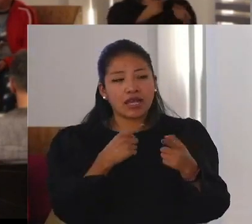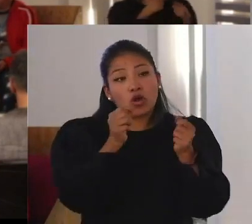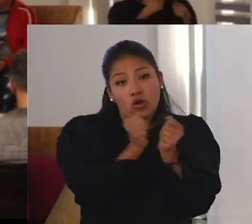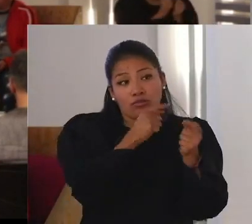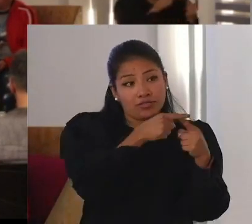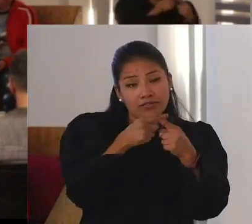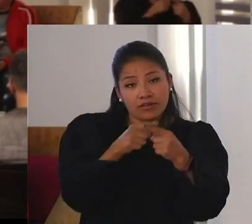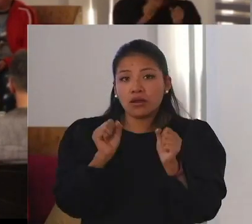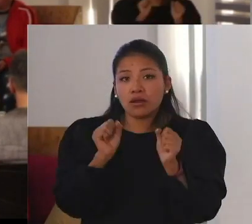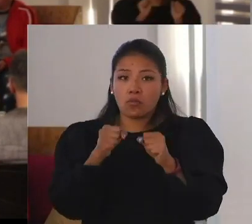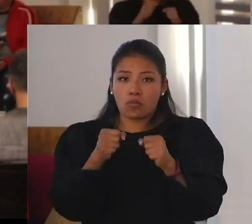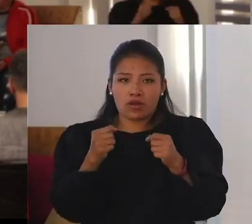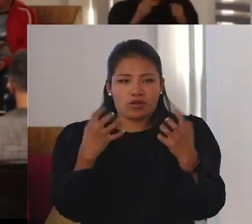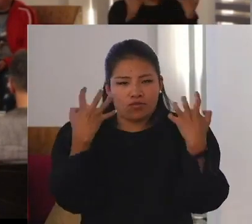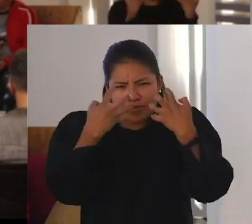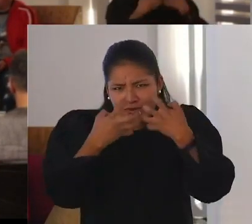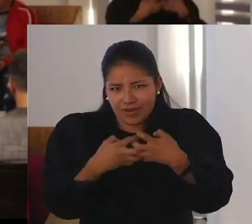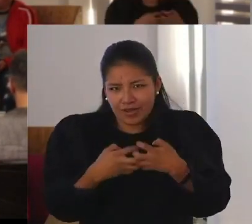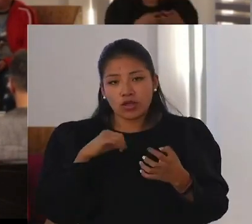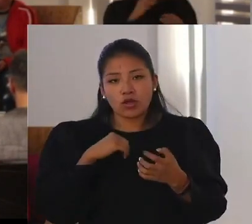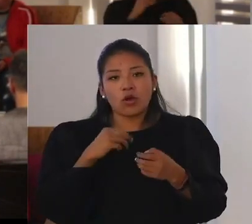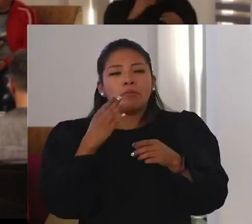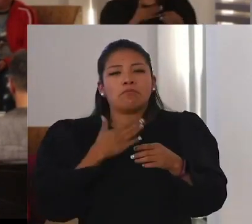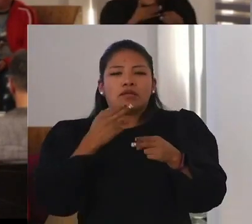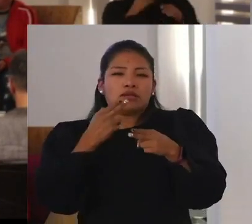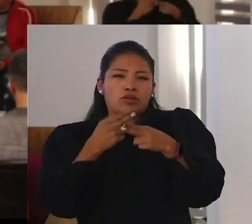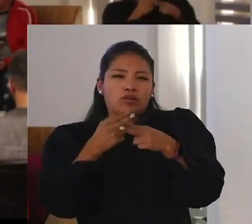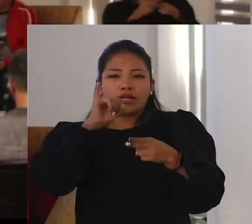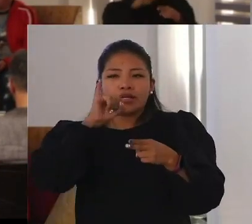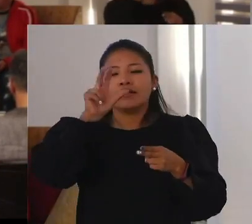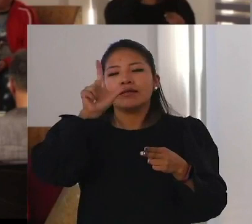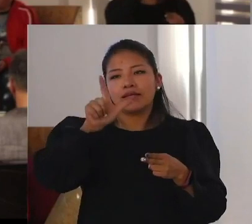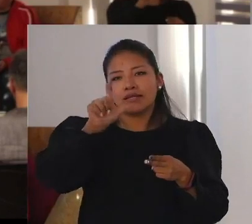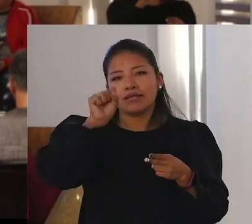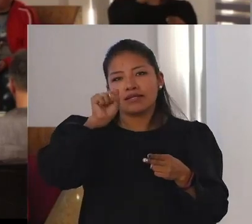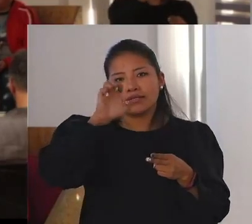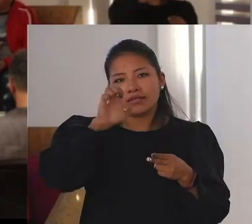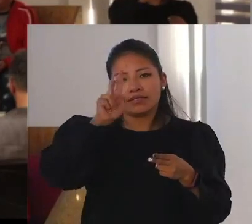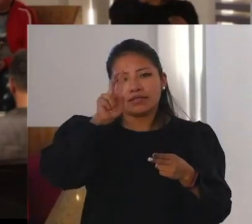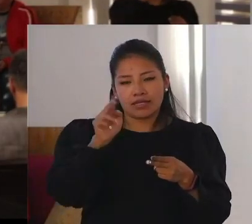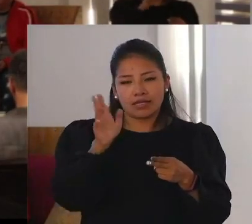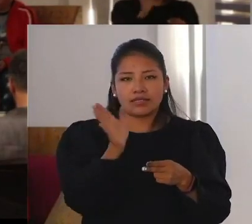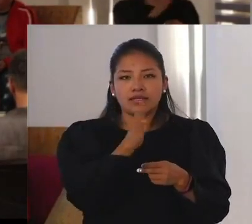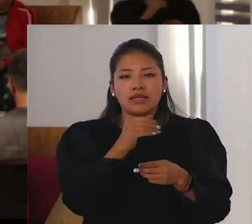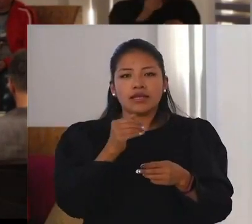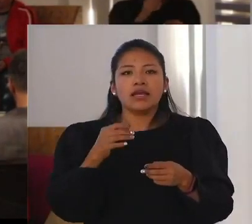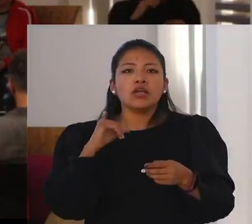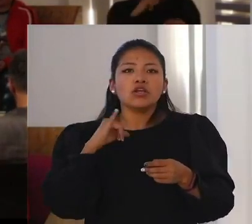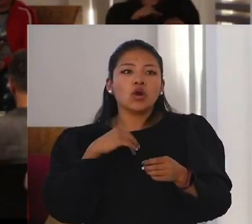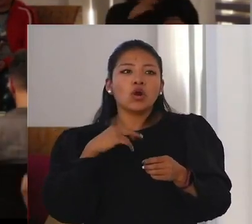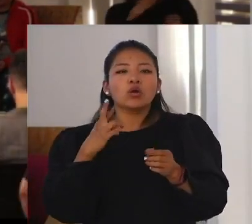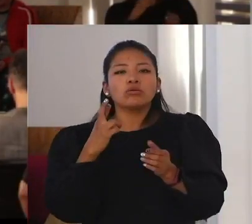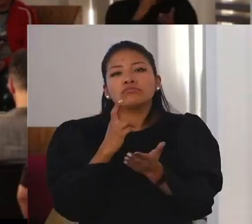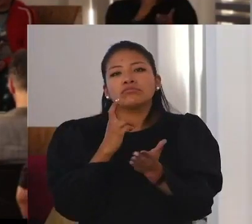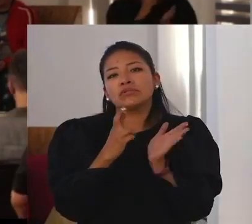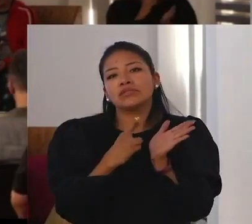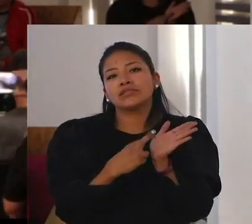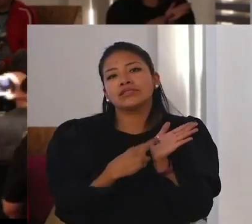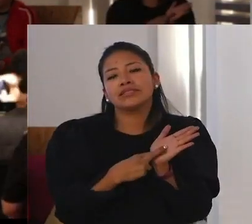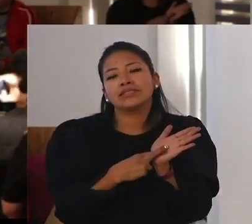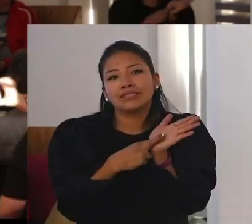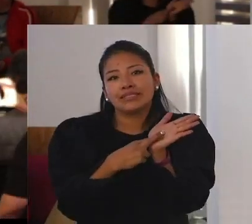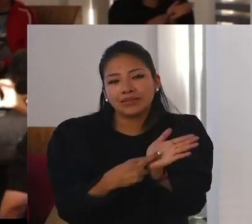Ilse Miranda estoy participando en este evento representando proyectos que se llama ayacuchiri